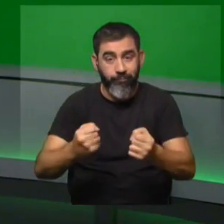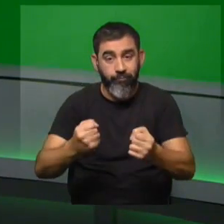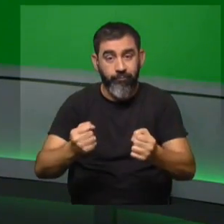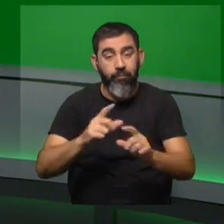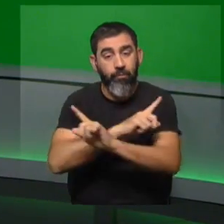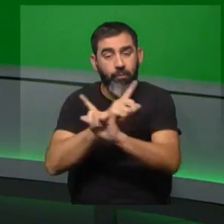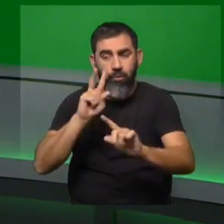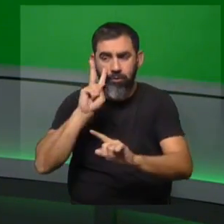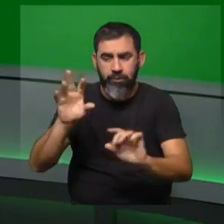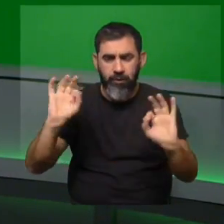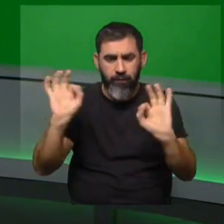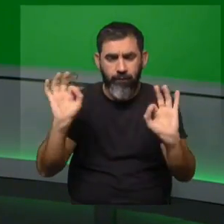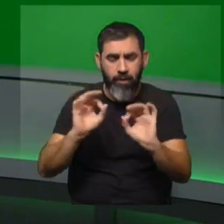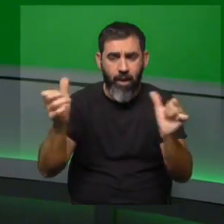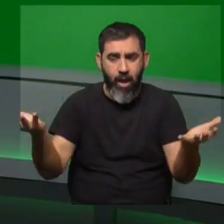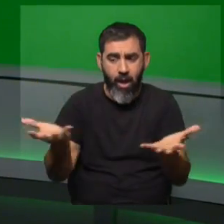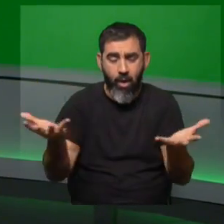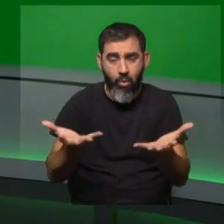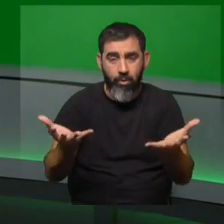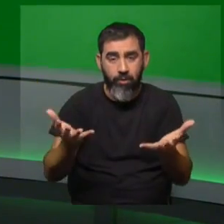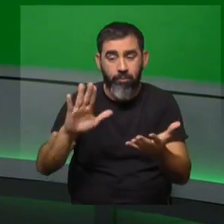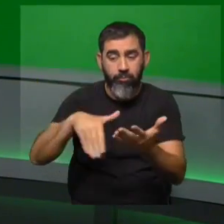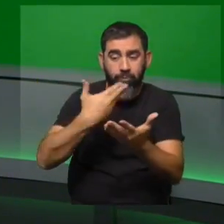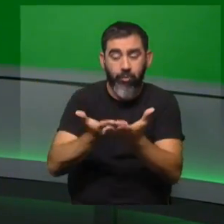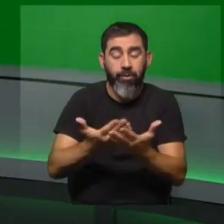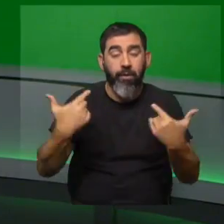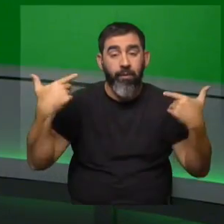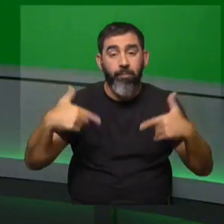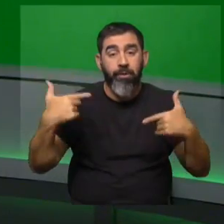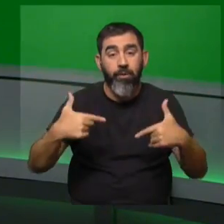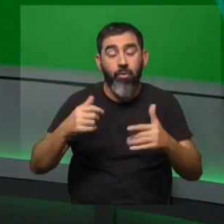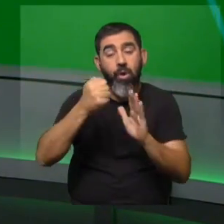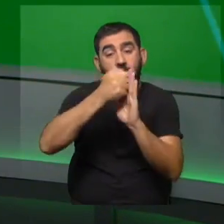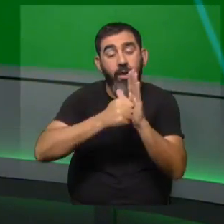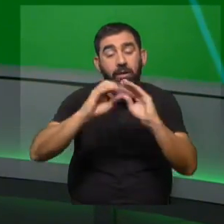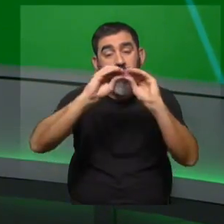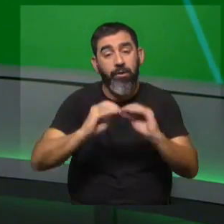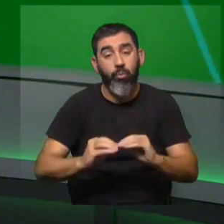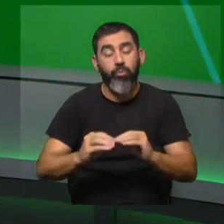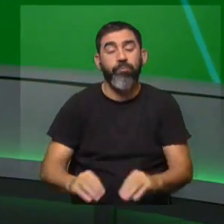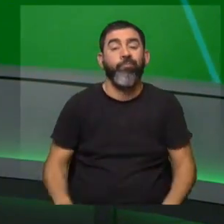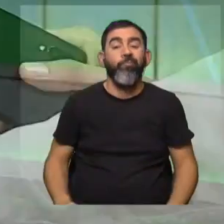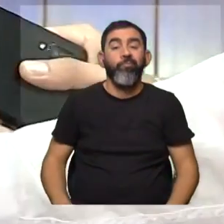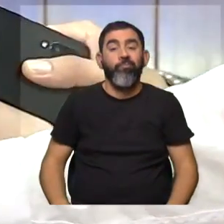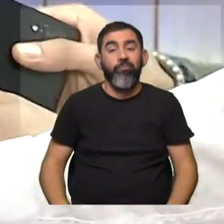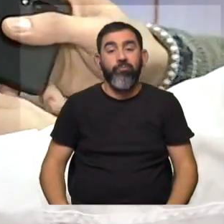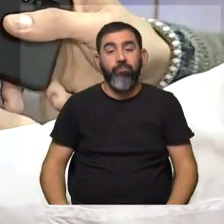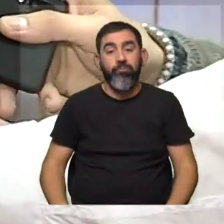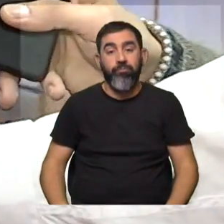que no se está viendo reflejado en las aspiraciones que justamente planteó el Ministerio en el articulado de rendición de cuentas